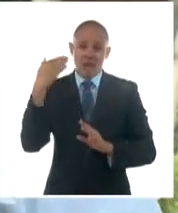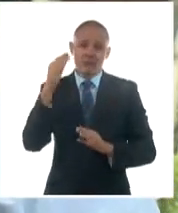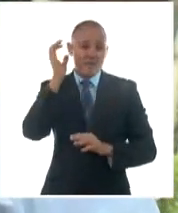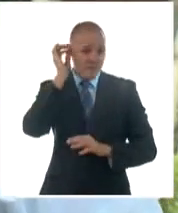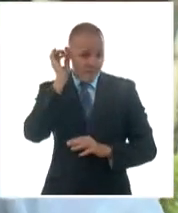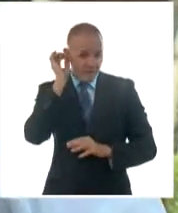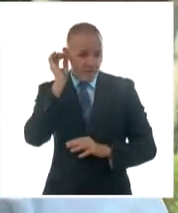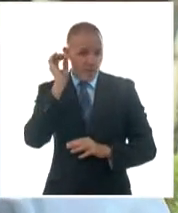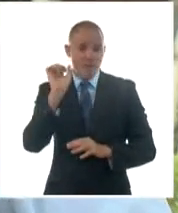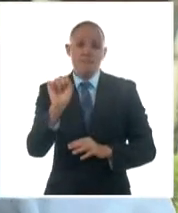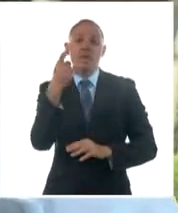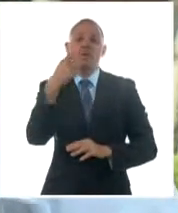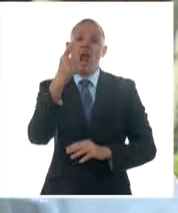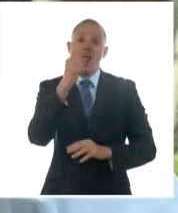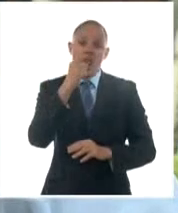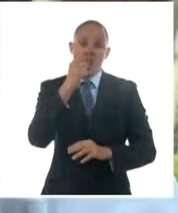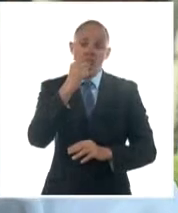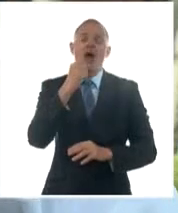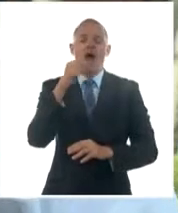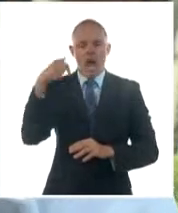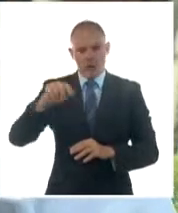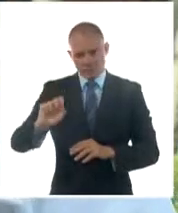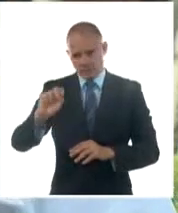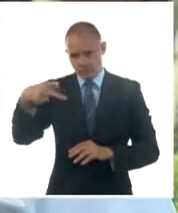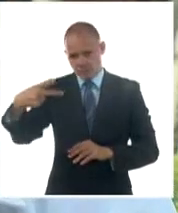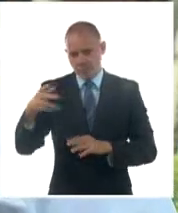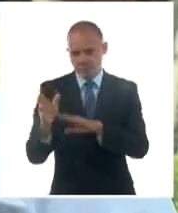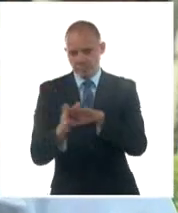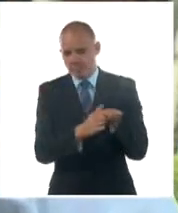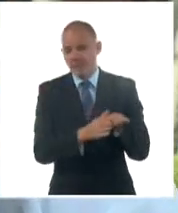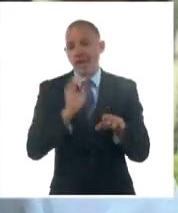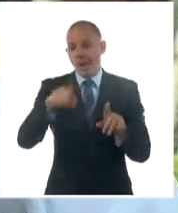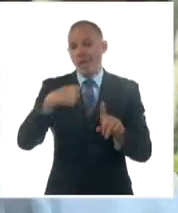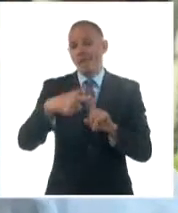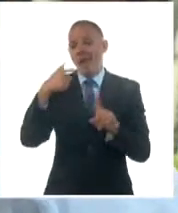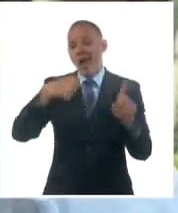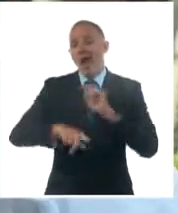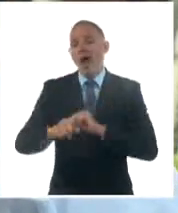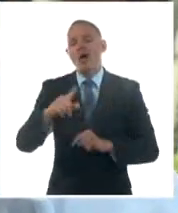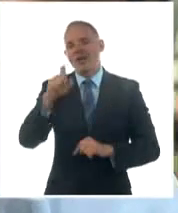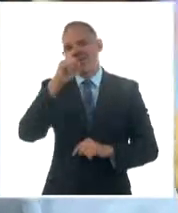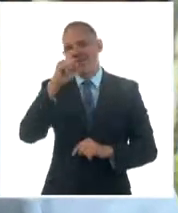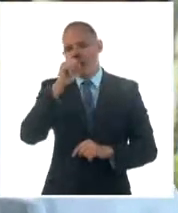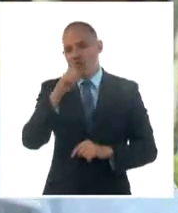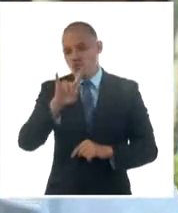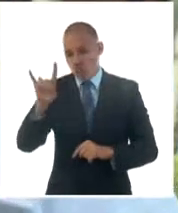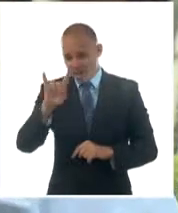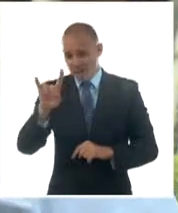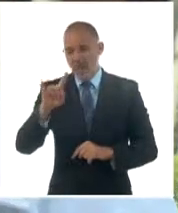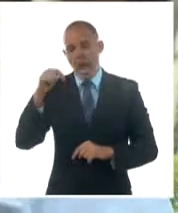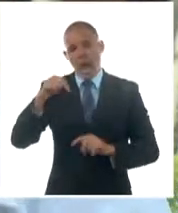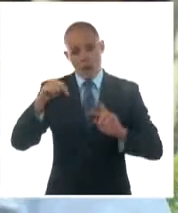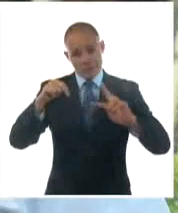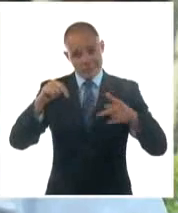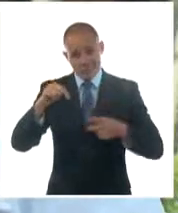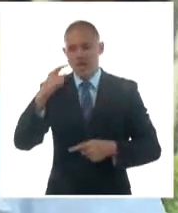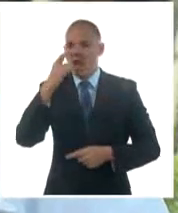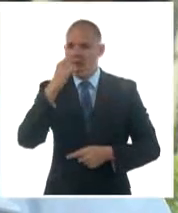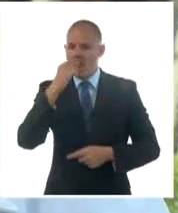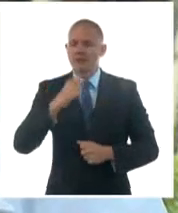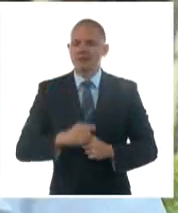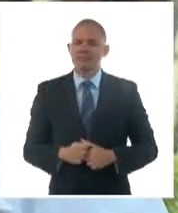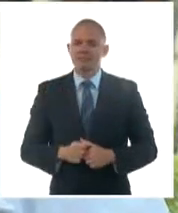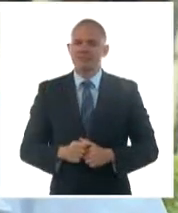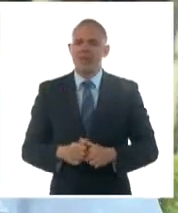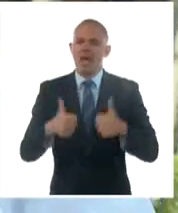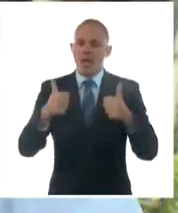incorporan en esta etapa los niños de 9 años que van a recibir su reactivación como parte de la estrategia nacional, regional y mundial